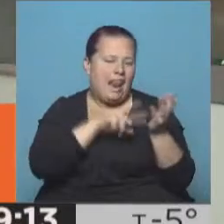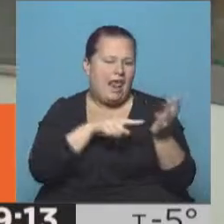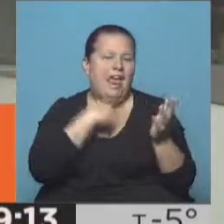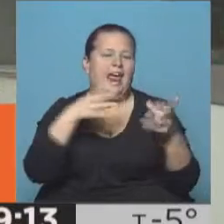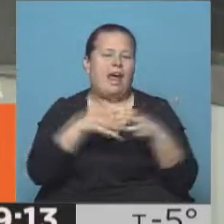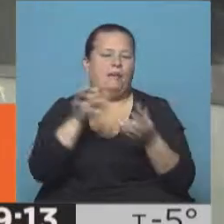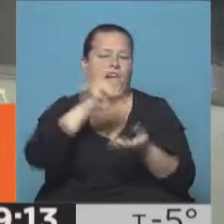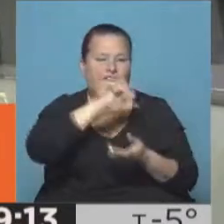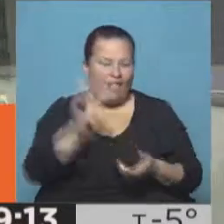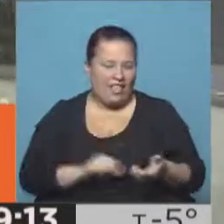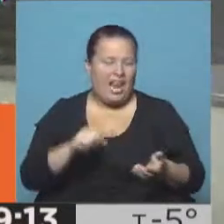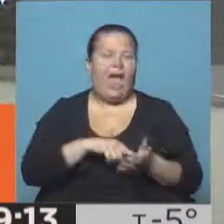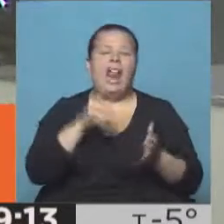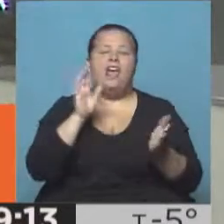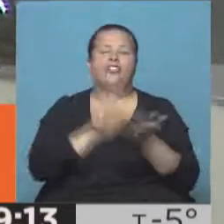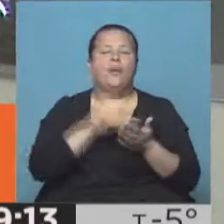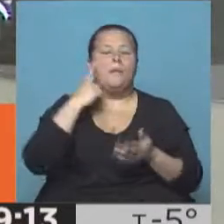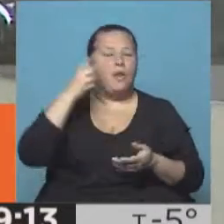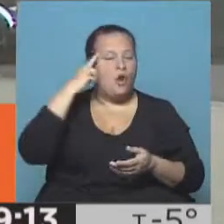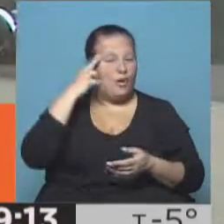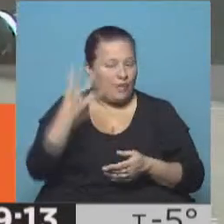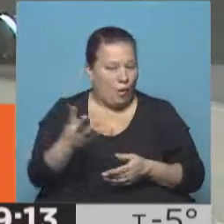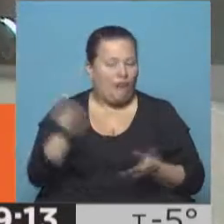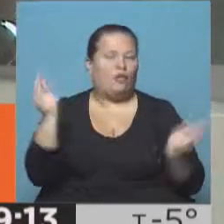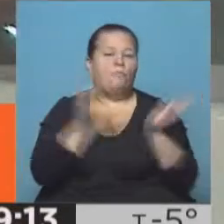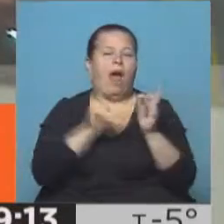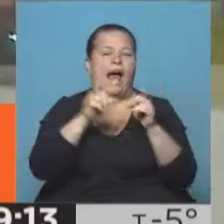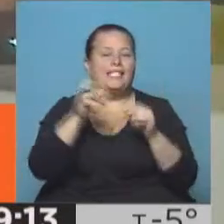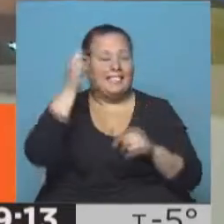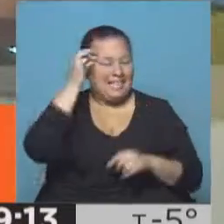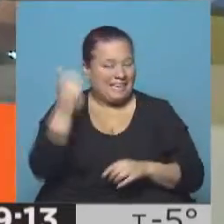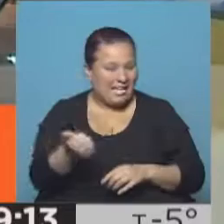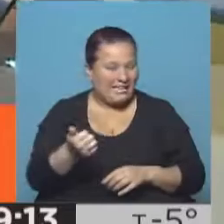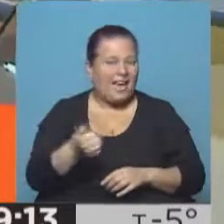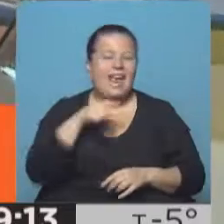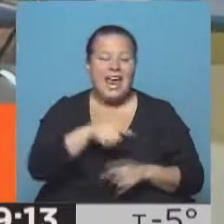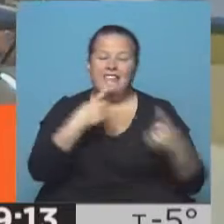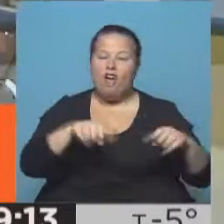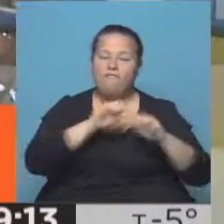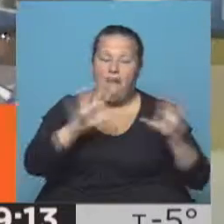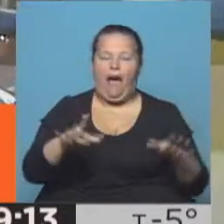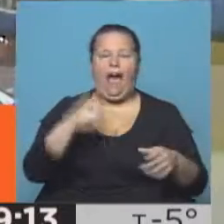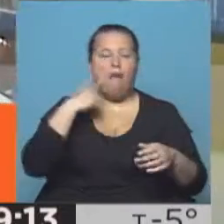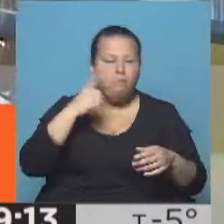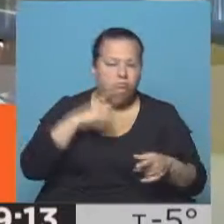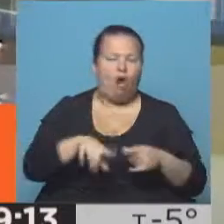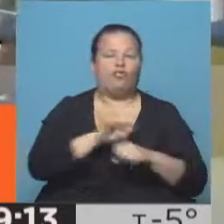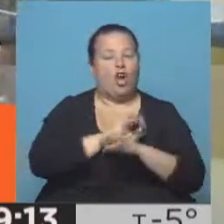la Cámara Federal, explícitamente desde el 1994, cuando incorpora el artículo 36, estos delitos dolosos,